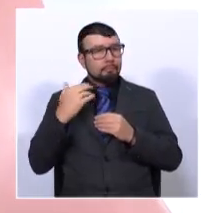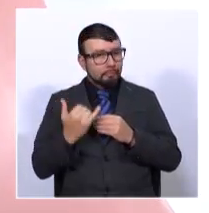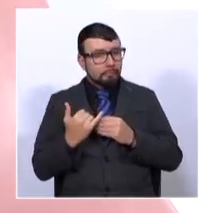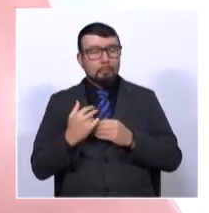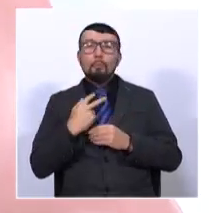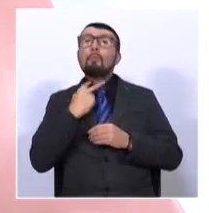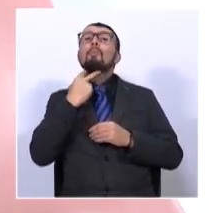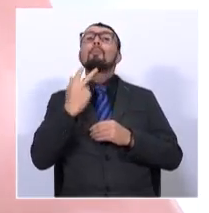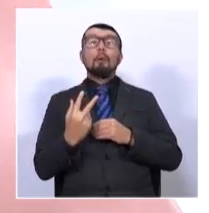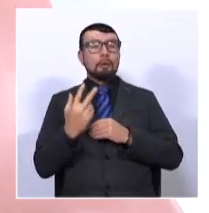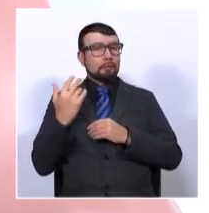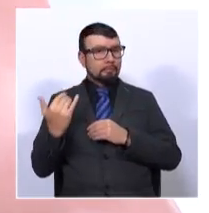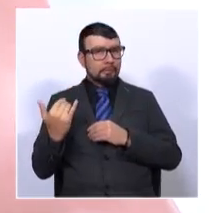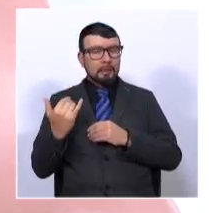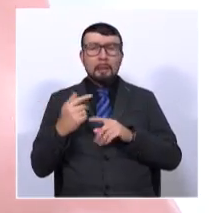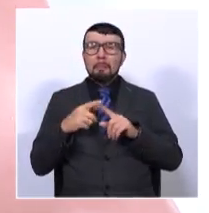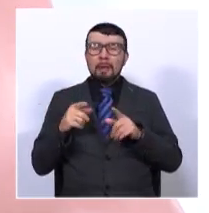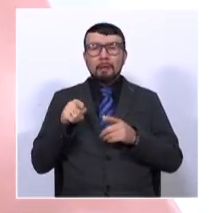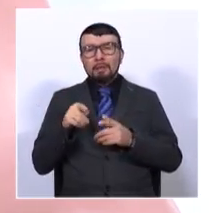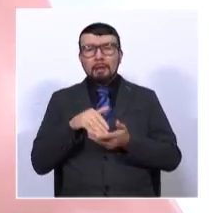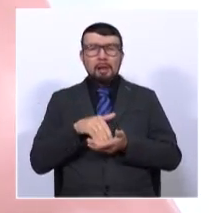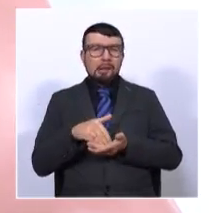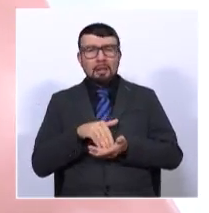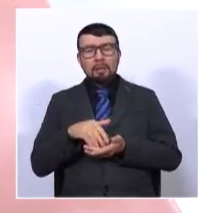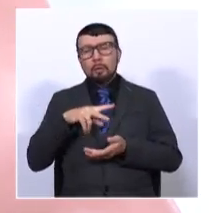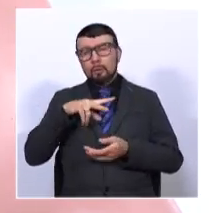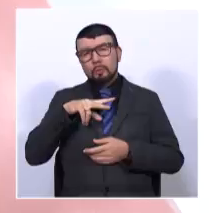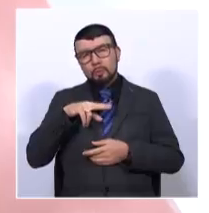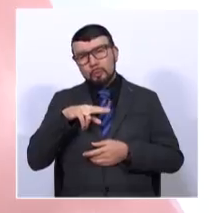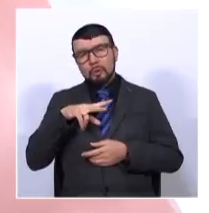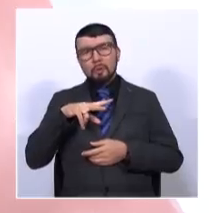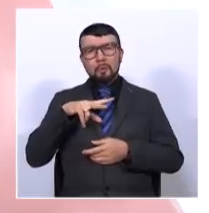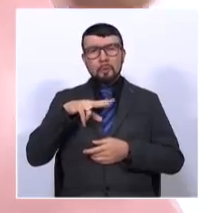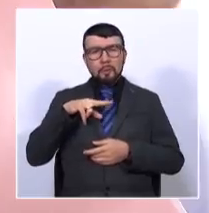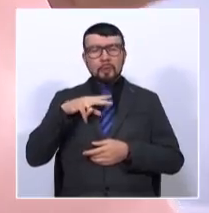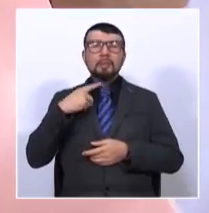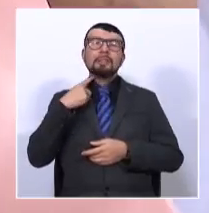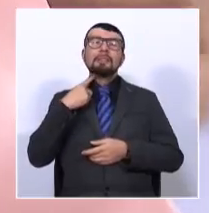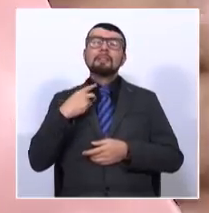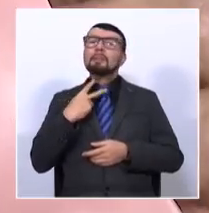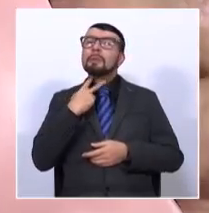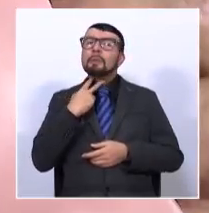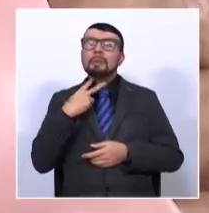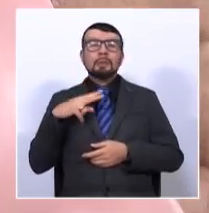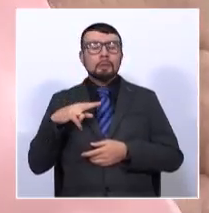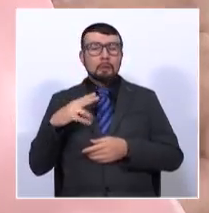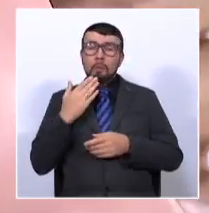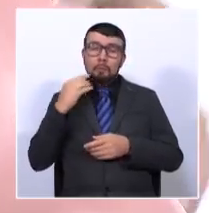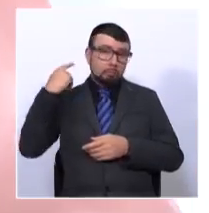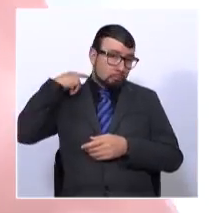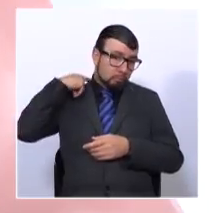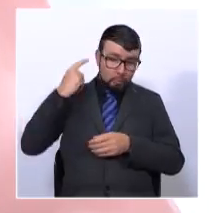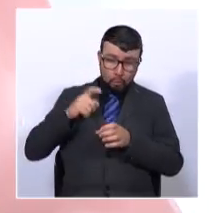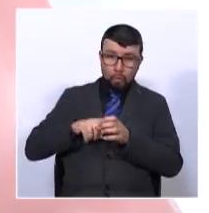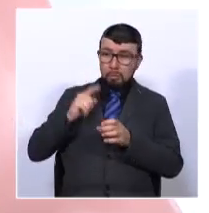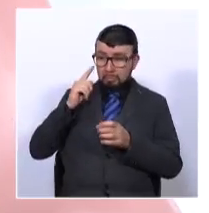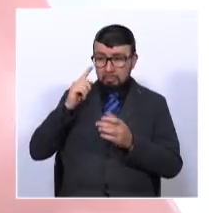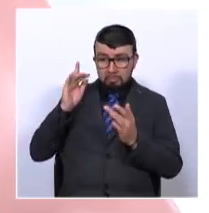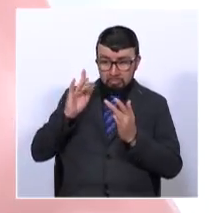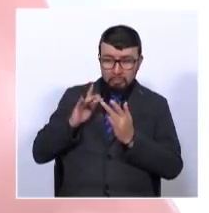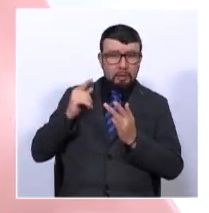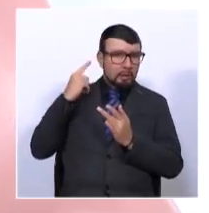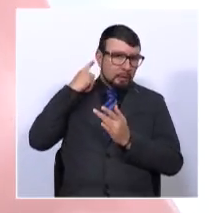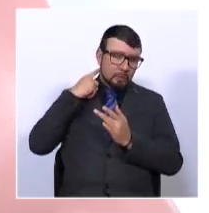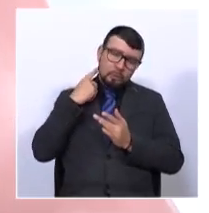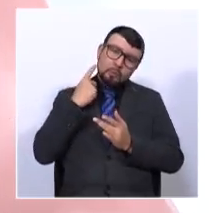cuando pierden su tonicidad debido a problemas, en caso de la columna, que puede estar asociado de ese